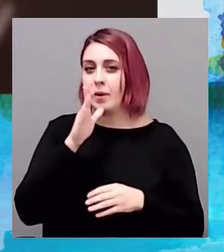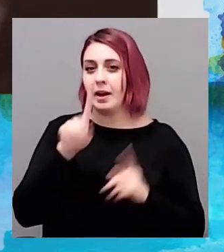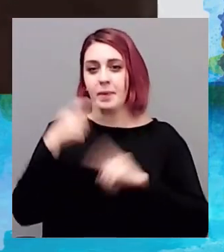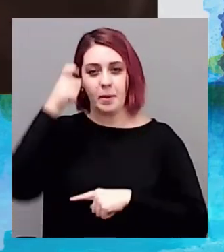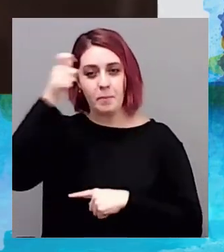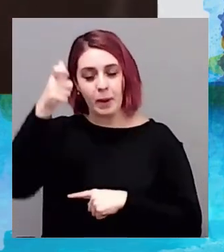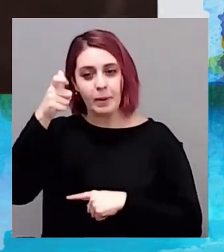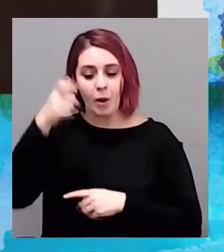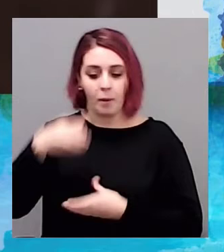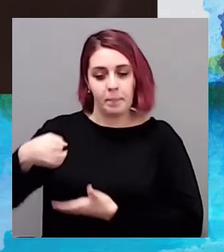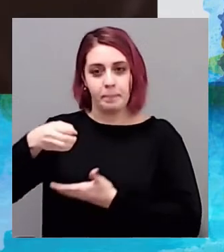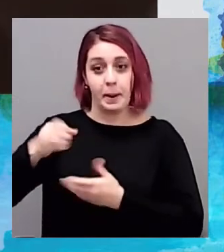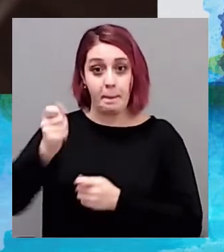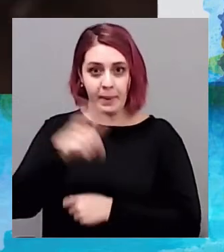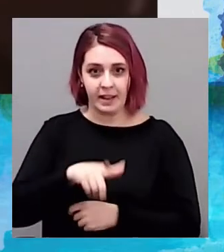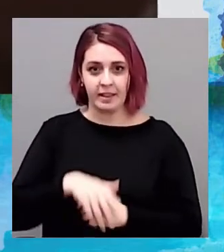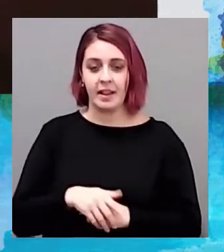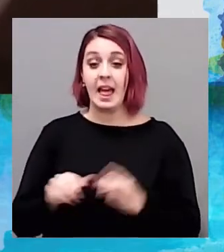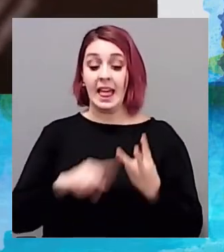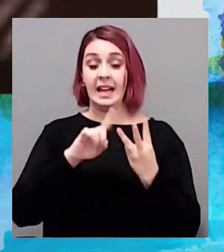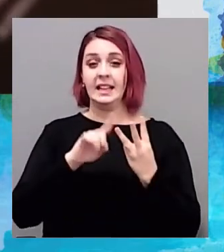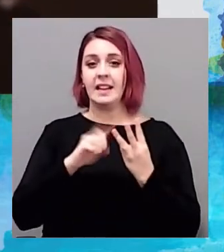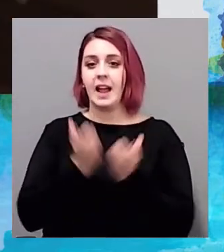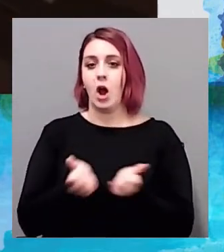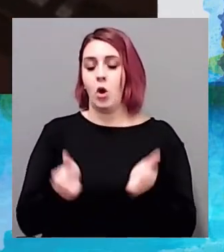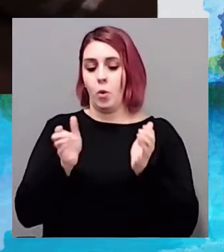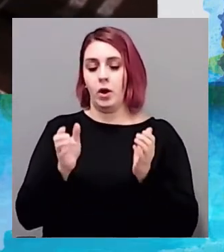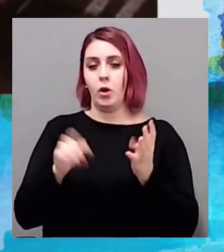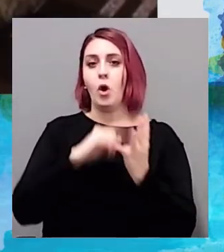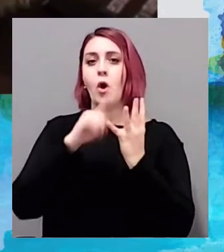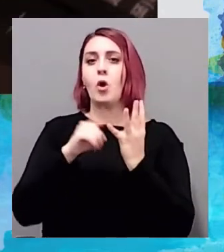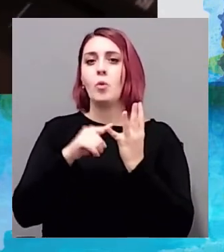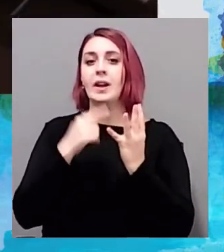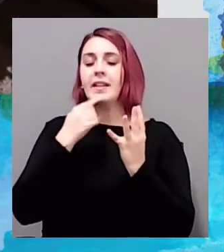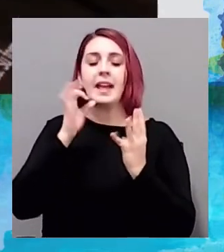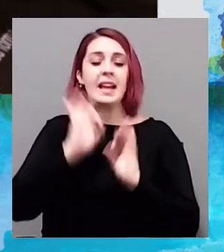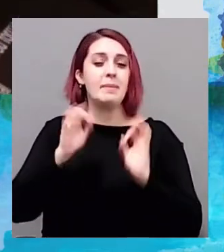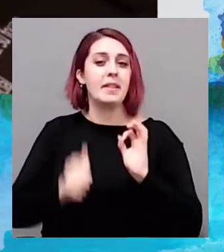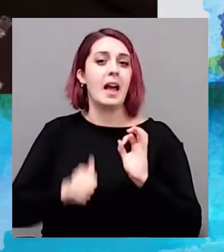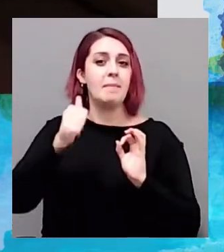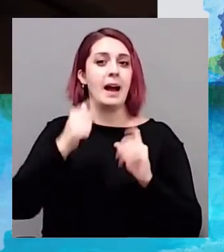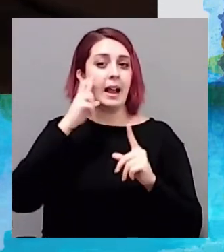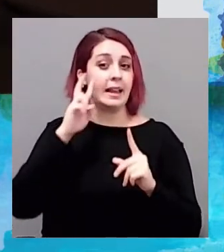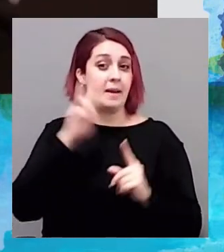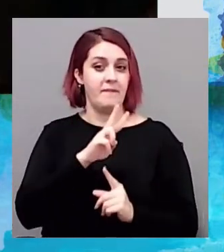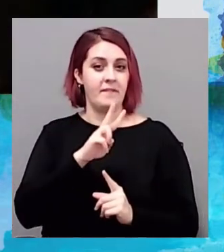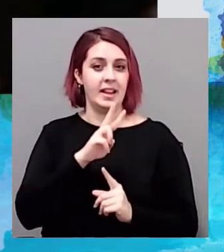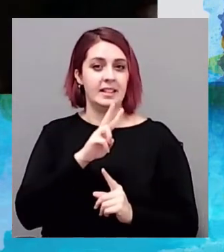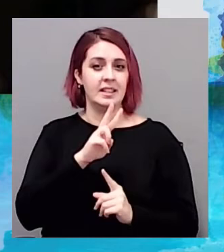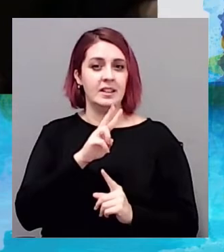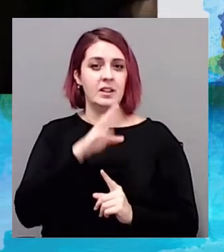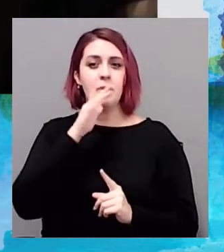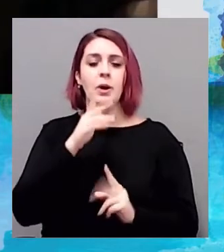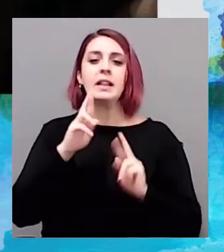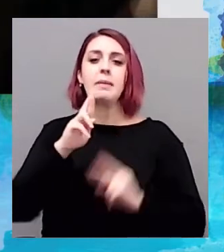todavía casi. La tercera es un cuenco y el cuarto, que os decía que es más especial, aquí ya estamos viendo el pensamiento religioso.